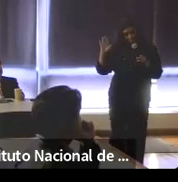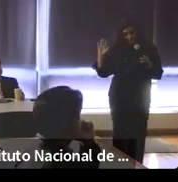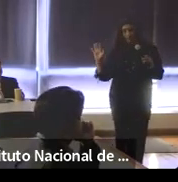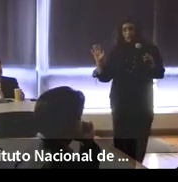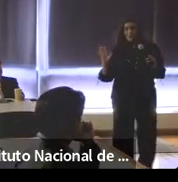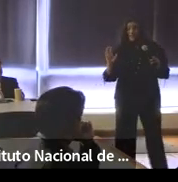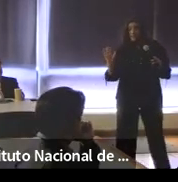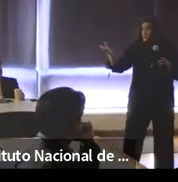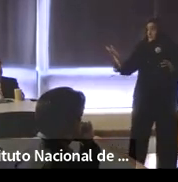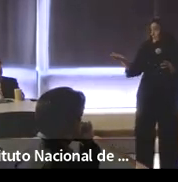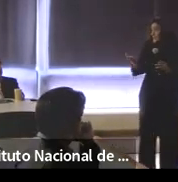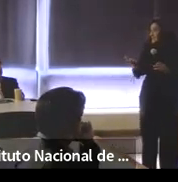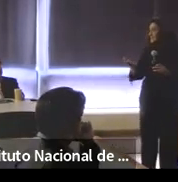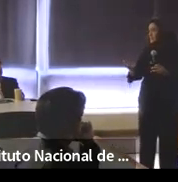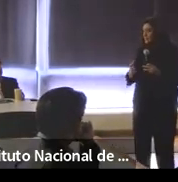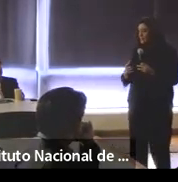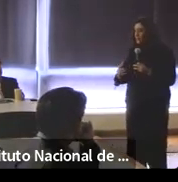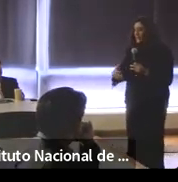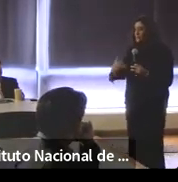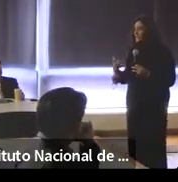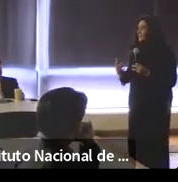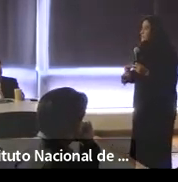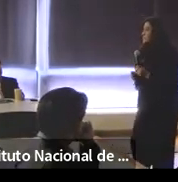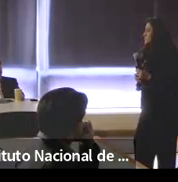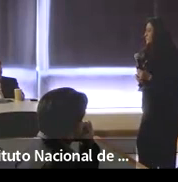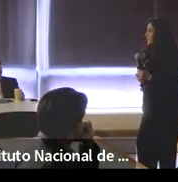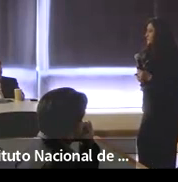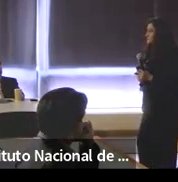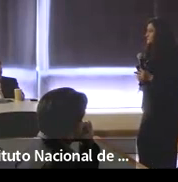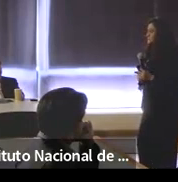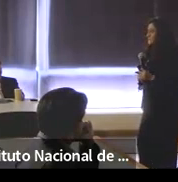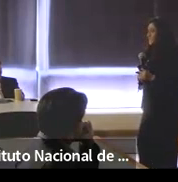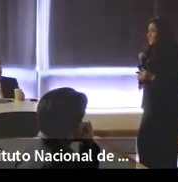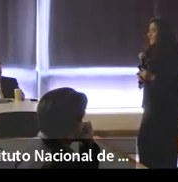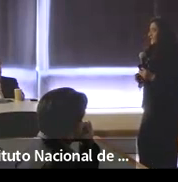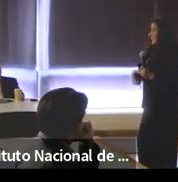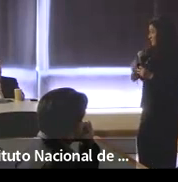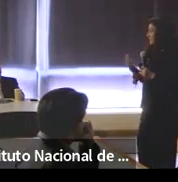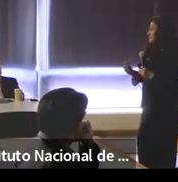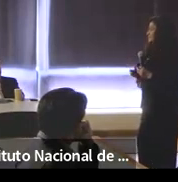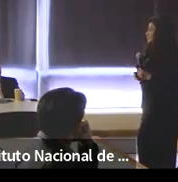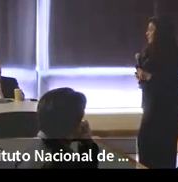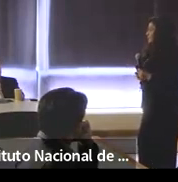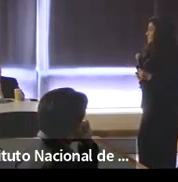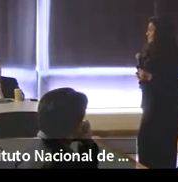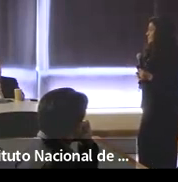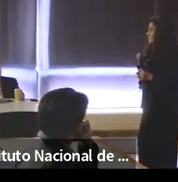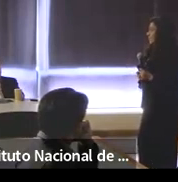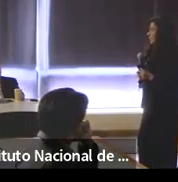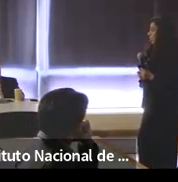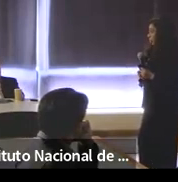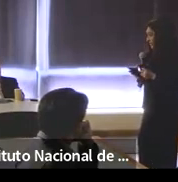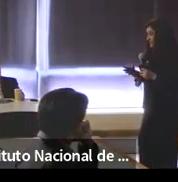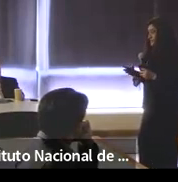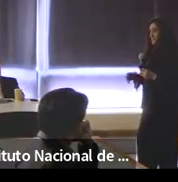por lo que voy a decir pero es que es lo que sucede en nuestra sociedad el papel de las mujeres